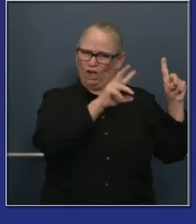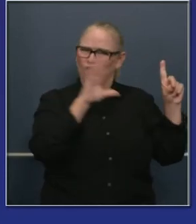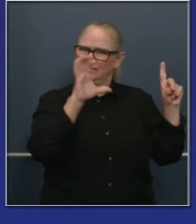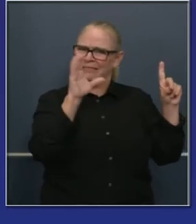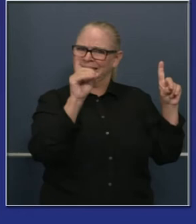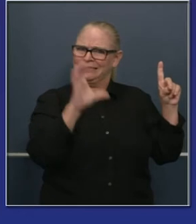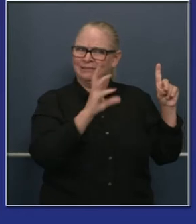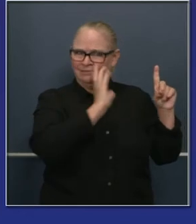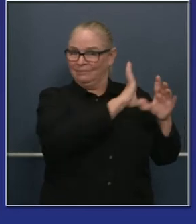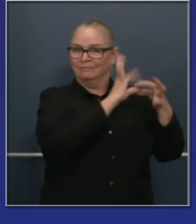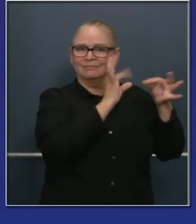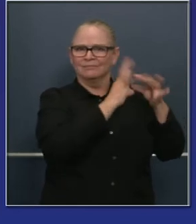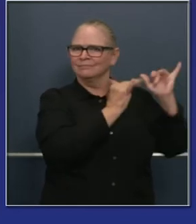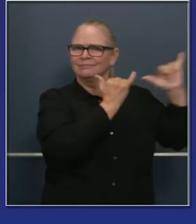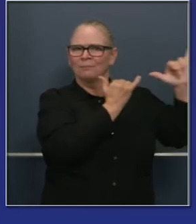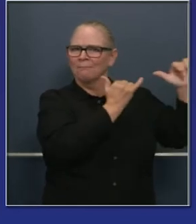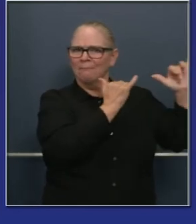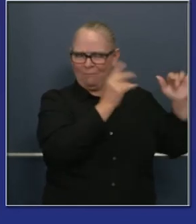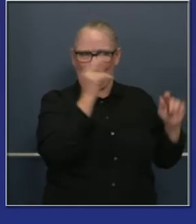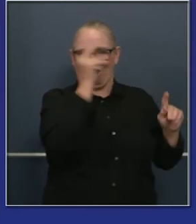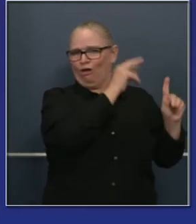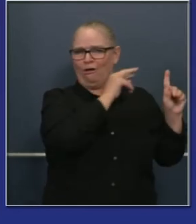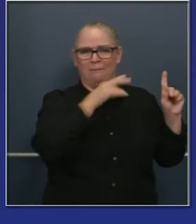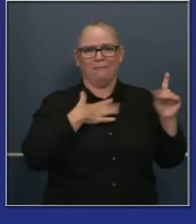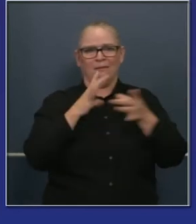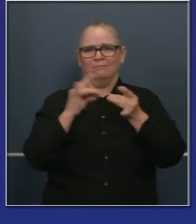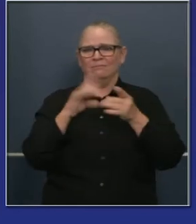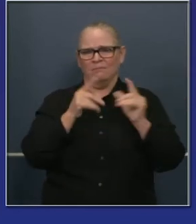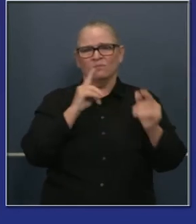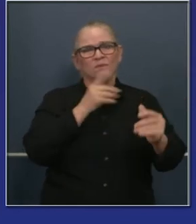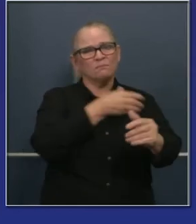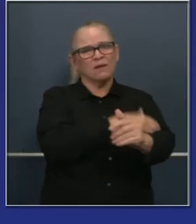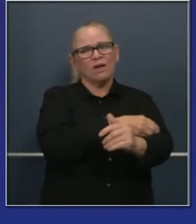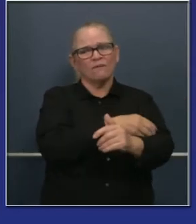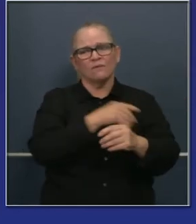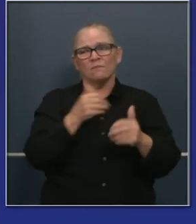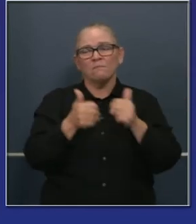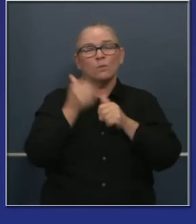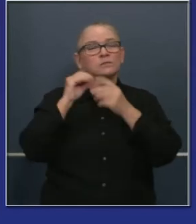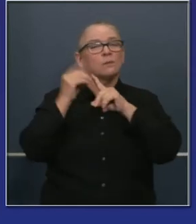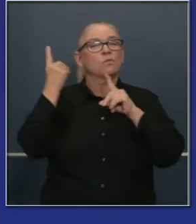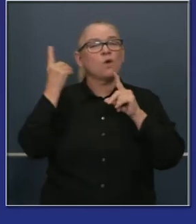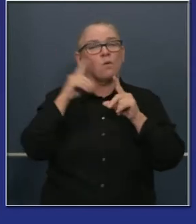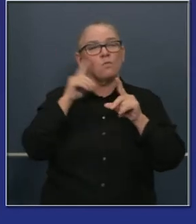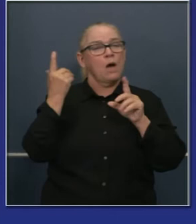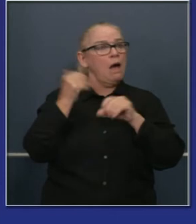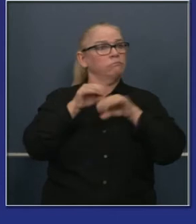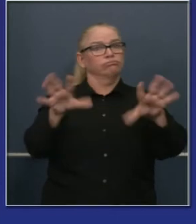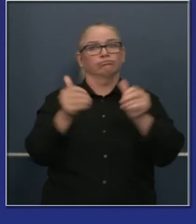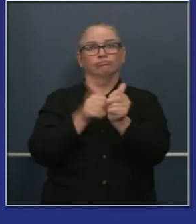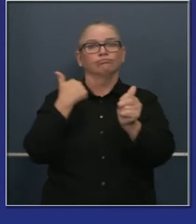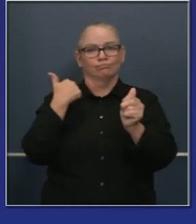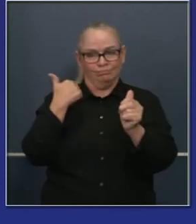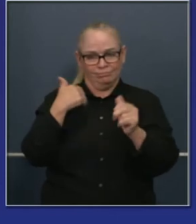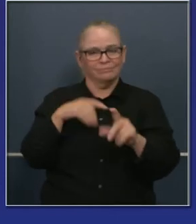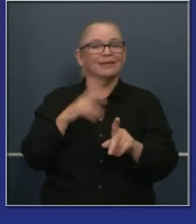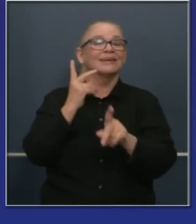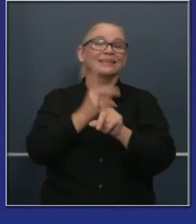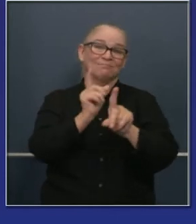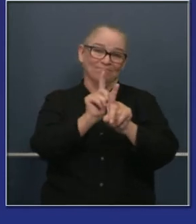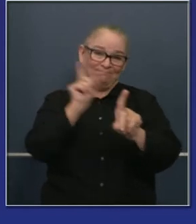comentarios del director de cdc del poder la importancia de ponerse la máscara y de cubrirse la cara una vez más hay que distanciarse